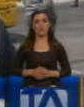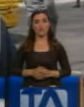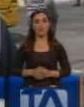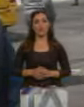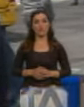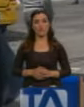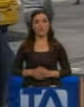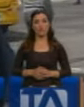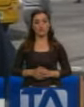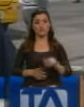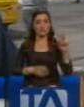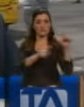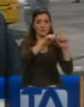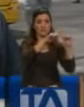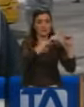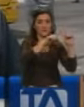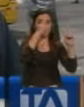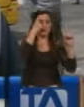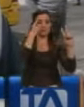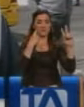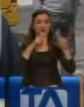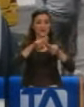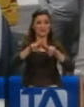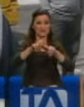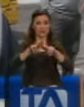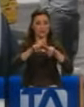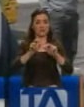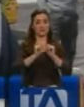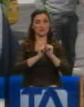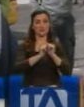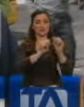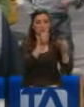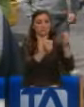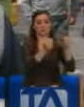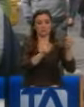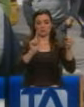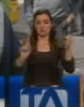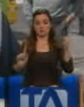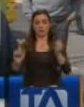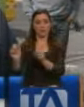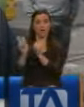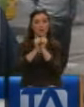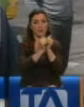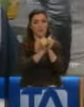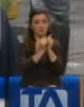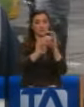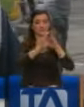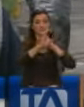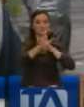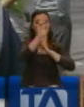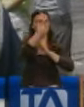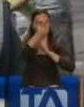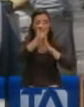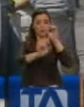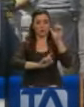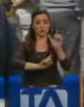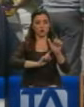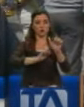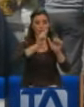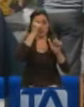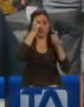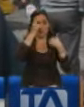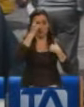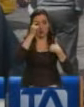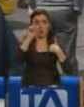Tenemos dos heridos del taxi, la persona acompañante y el conductor, y del bus tenemos dos personas heridas, una persona está